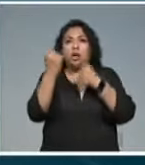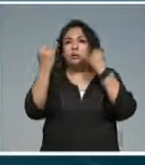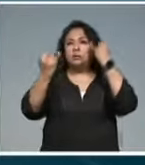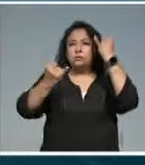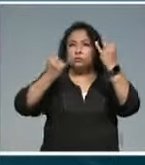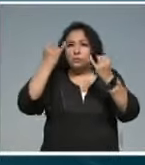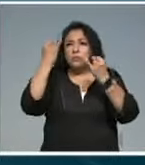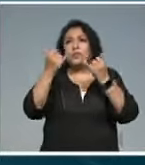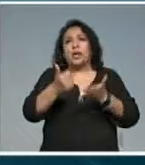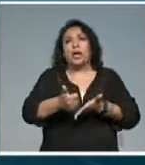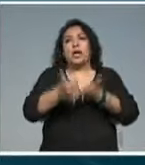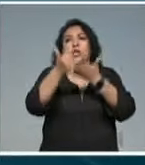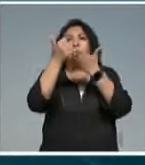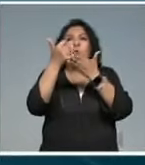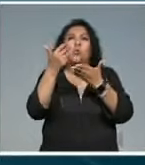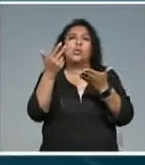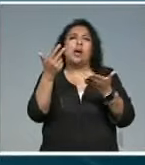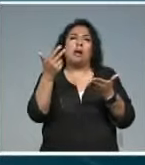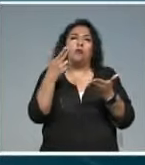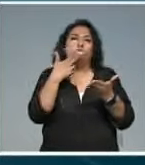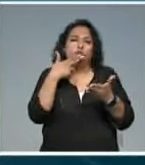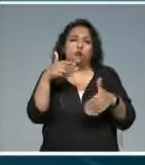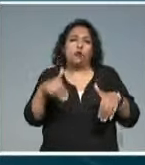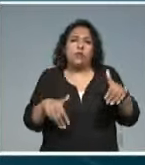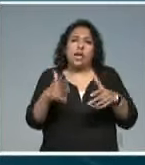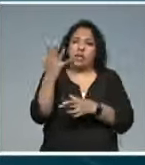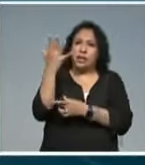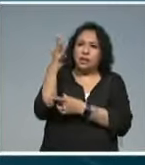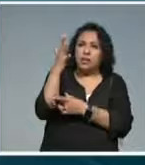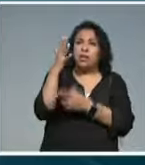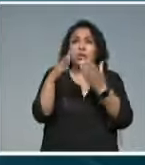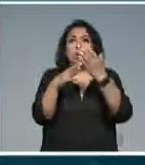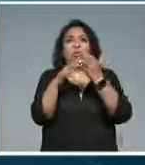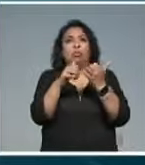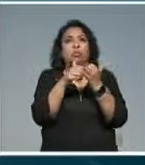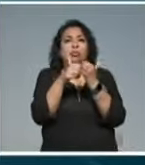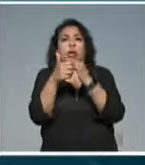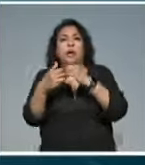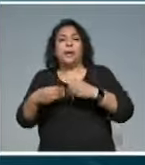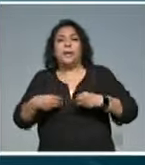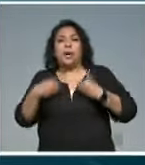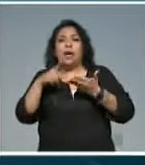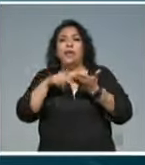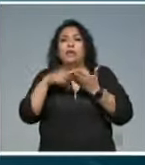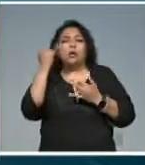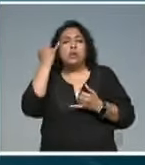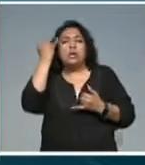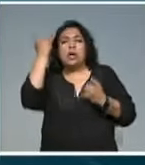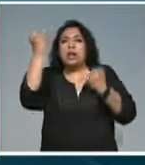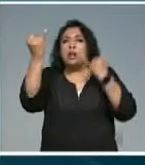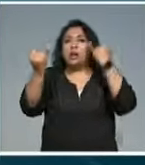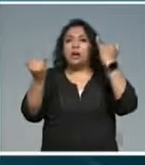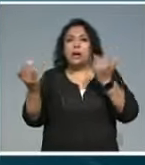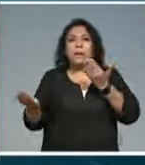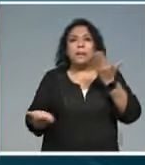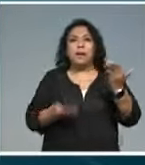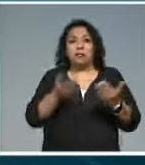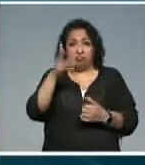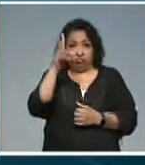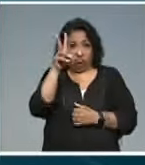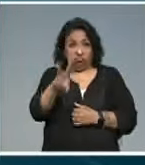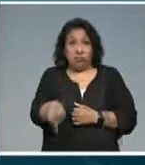fantasía. Apoyados con recursos teatrales y títeres, los objetos cobran vida a través de la ilusión y la danza vuelve